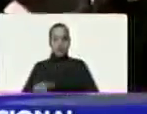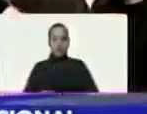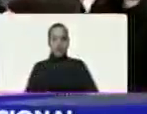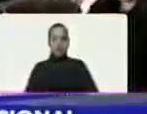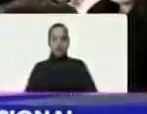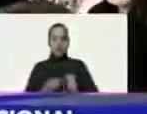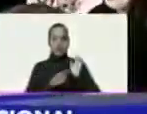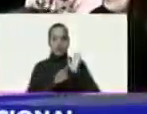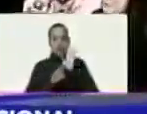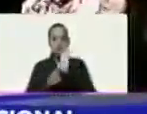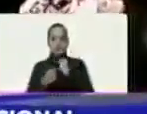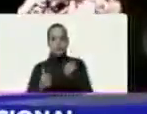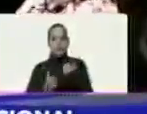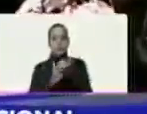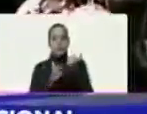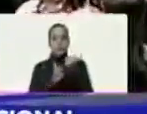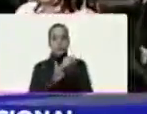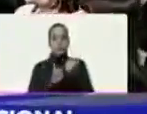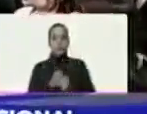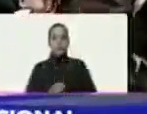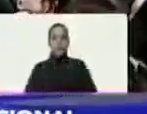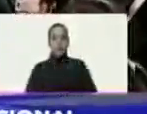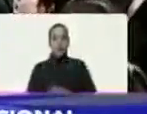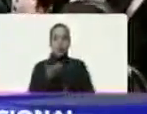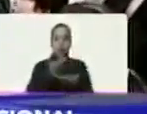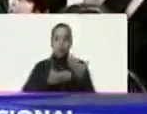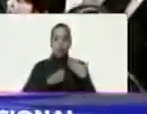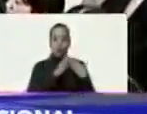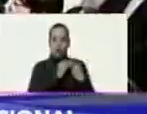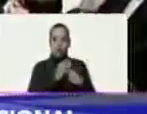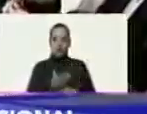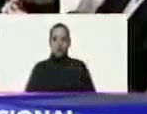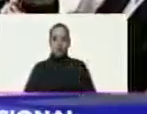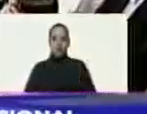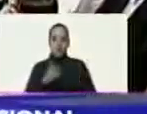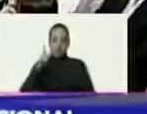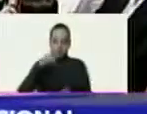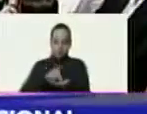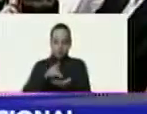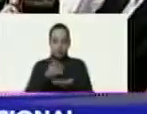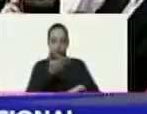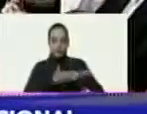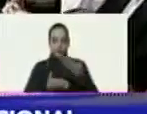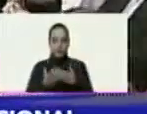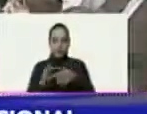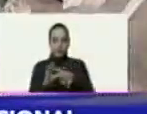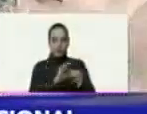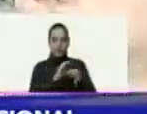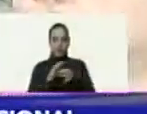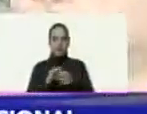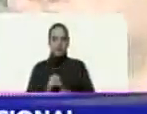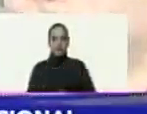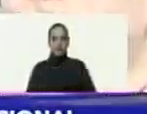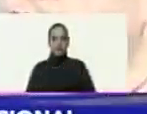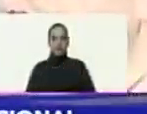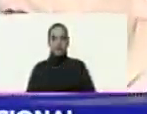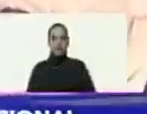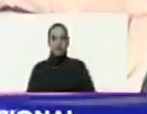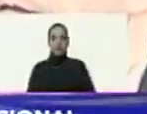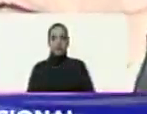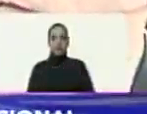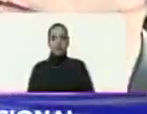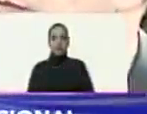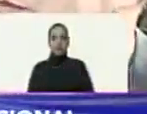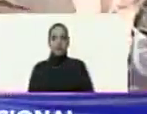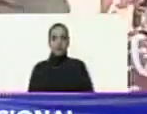muestra de solidaridad, de confianza mutua y de asistencia mutua.